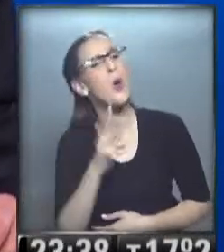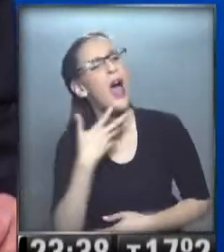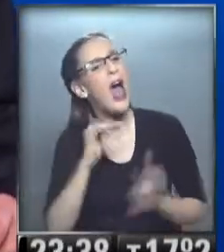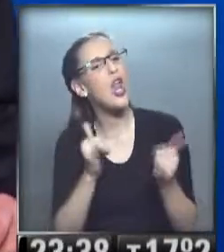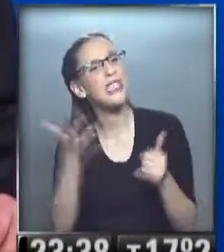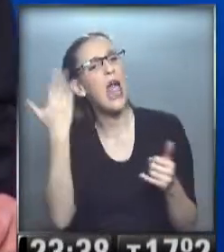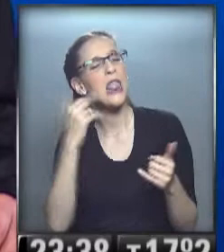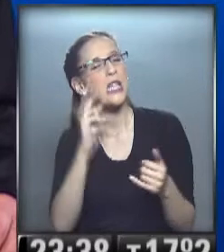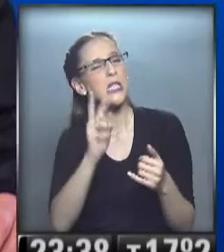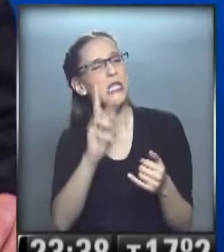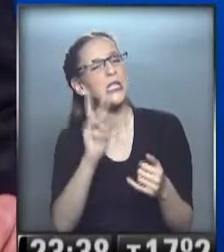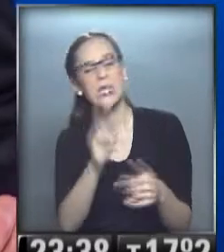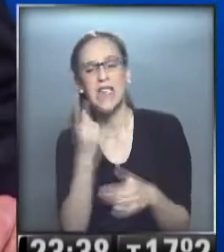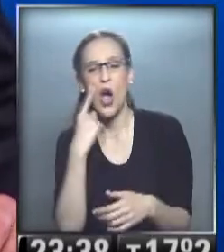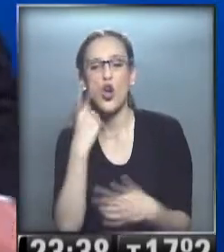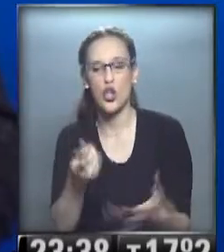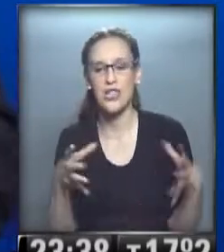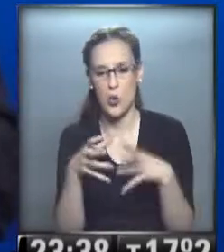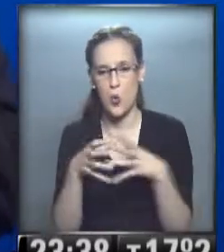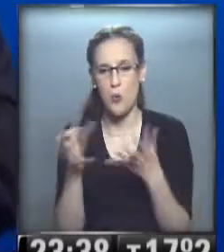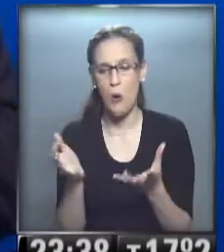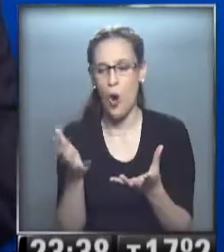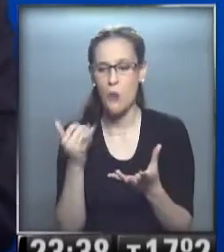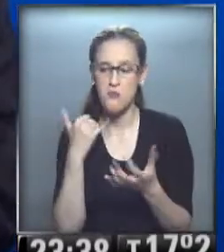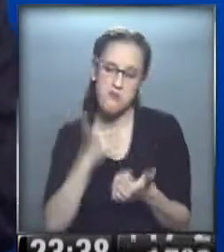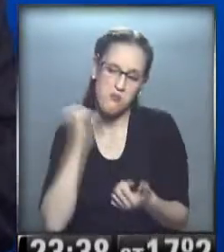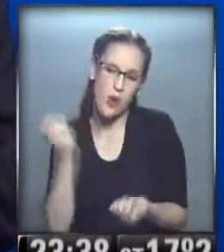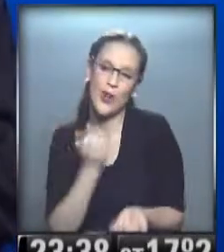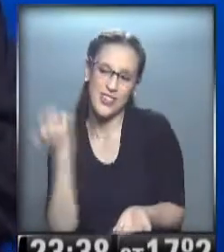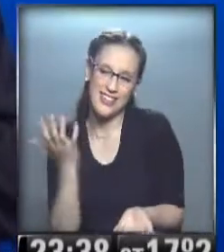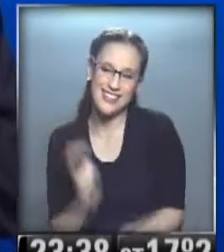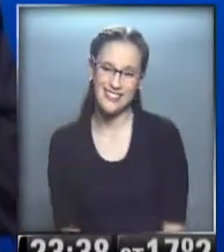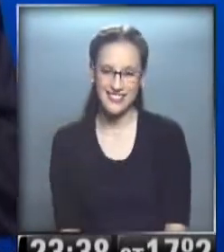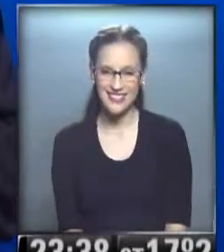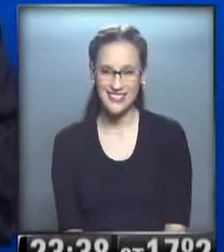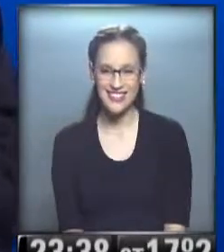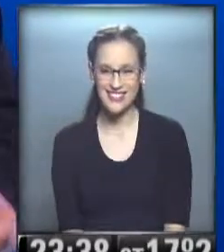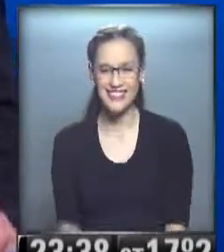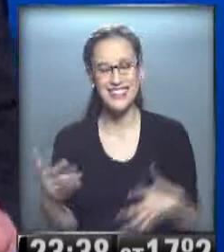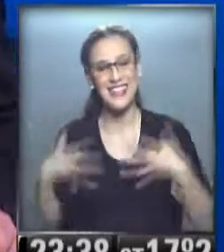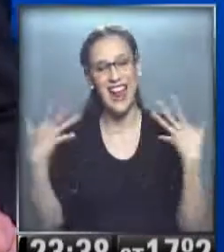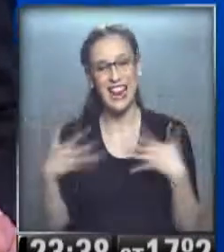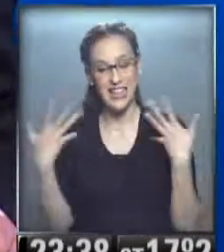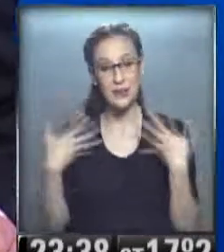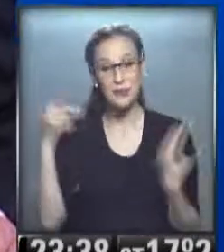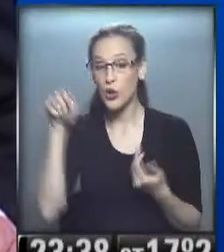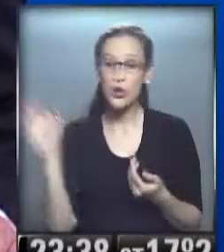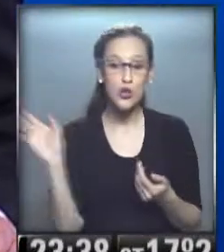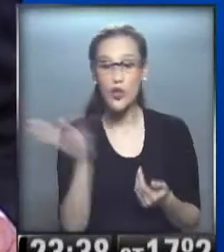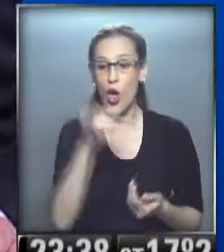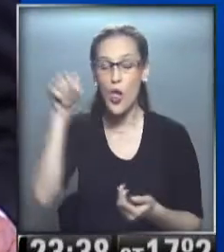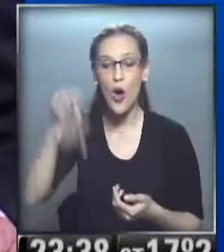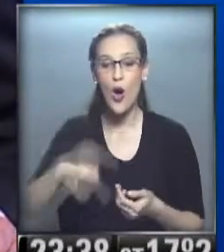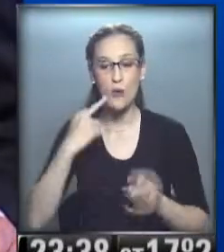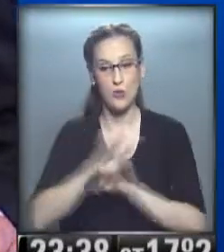le diría. Los Visitantes, una banda que recuerdo. Con amor y la alegría que esté sacando un disco. Todo esto en este